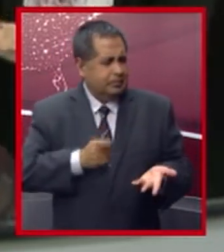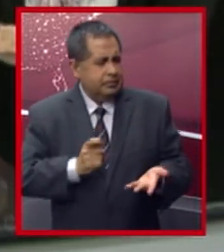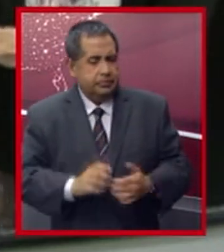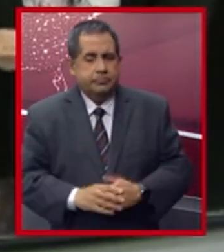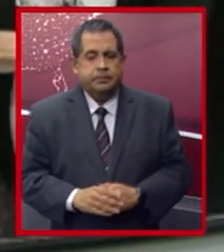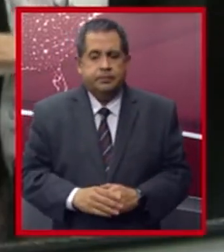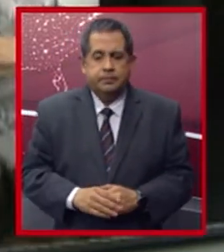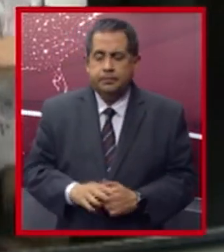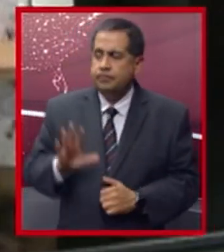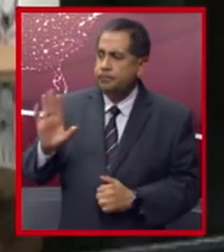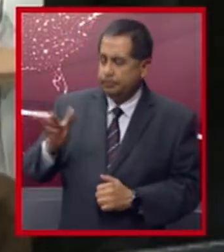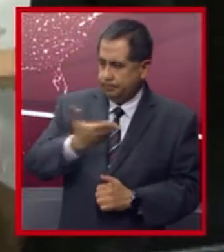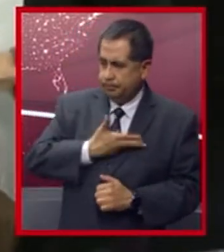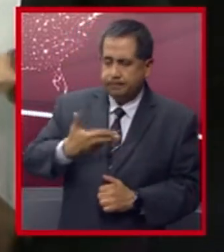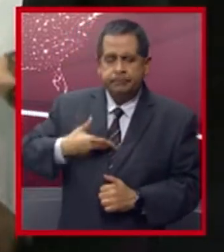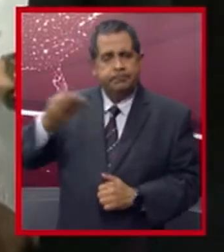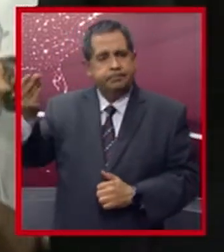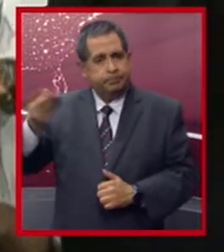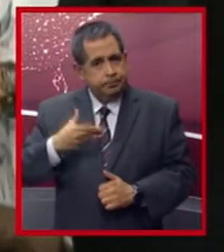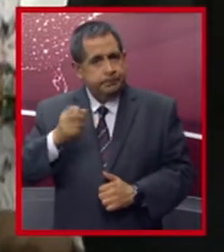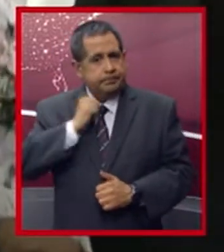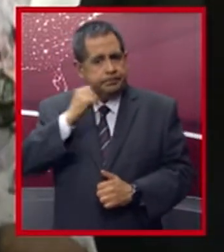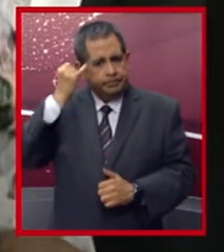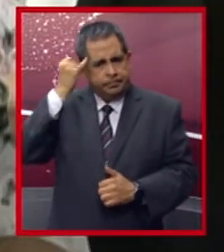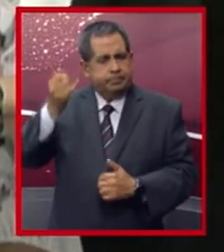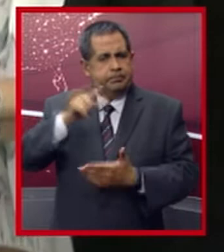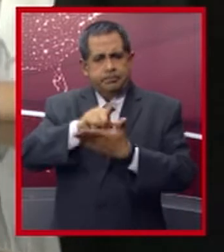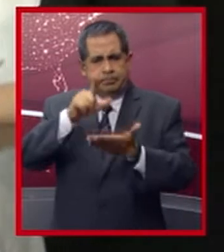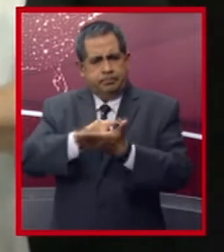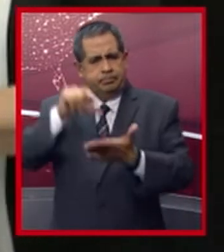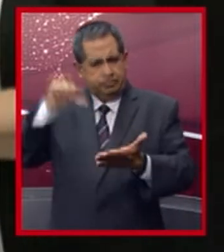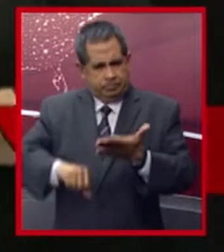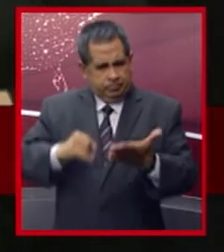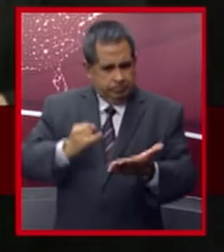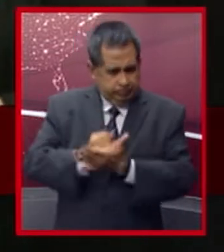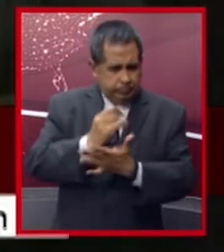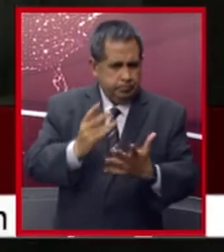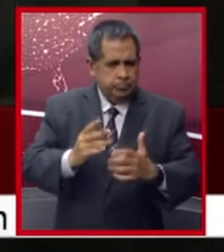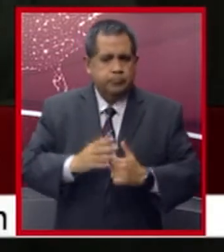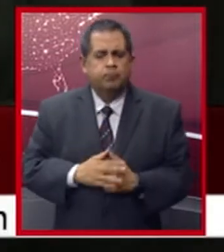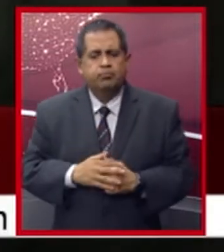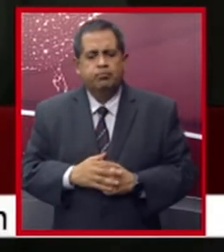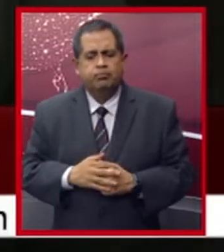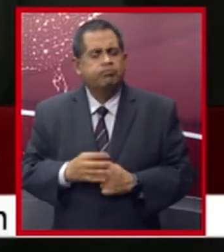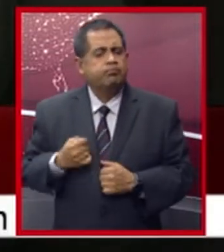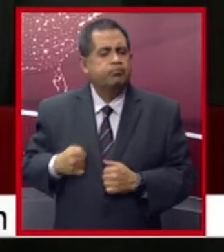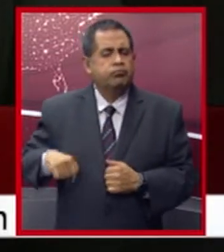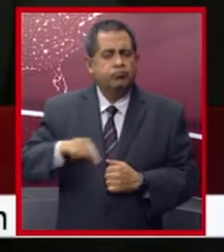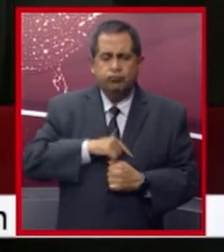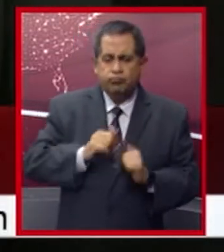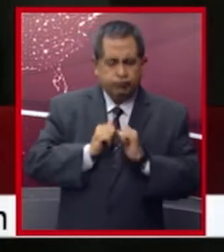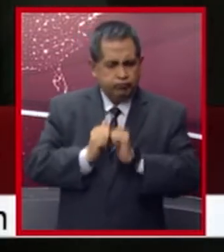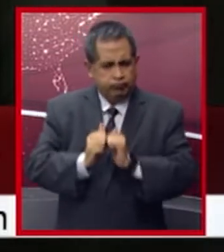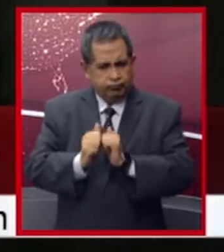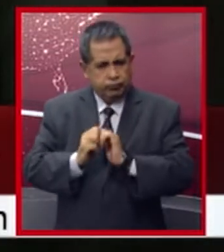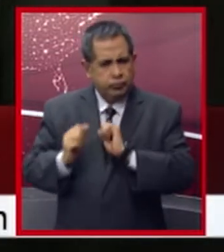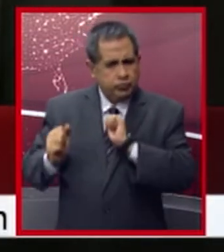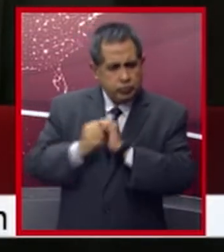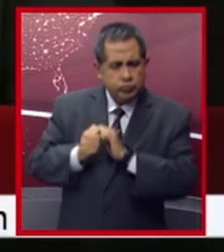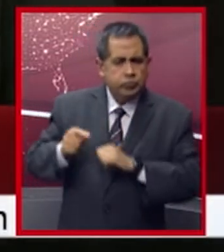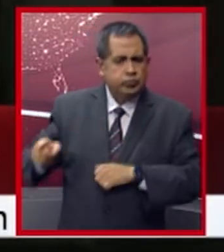el Ejecutivo la envía al Senado como iniciativa preferente. Nosotros trabajamos de manera paralela y